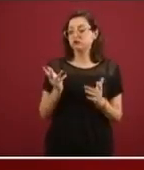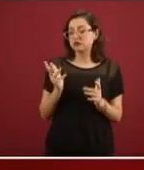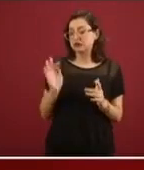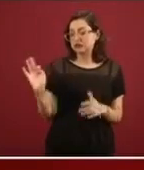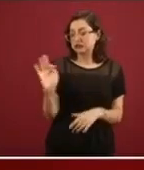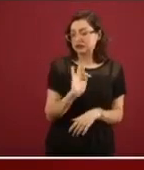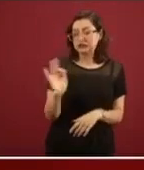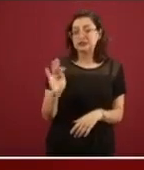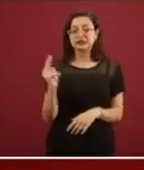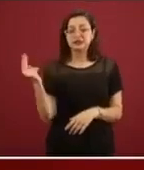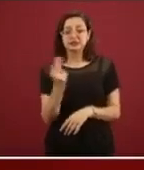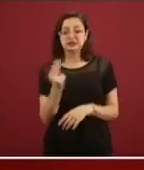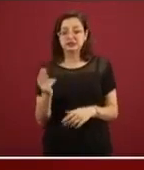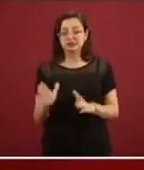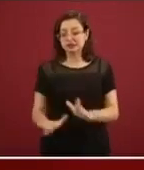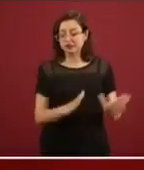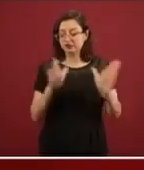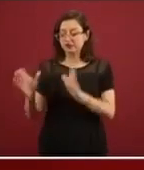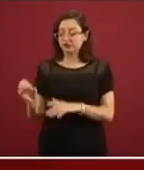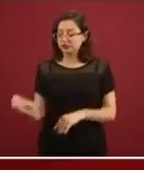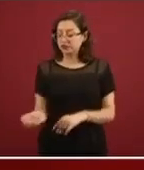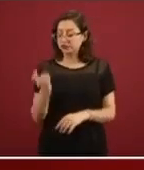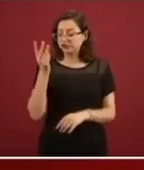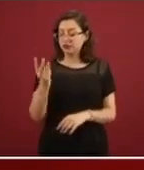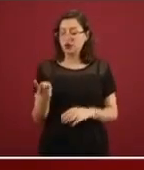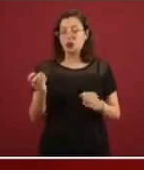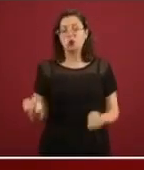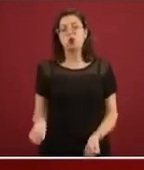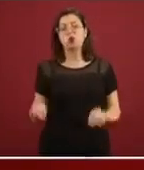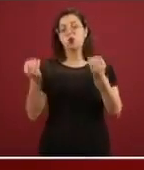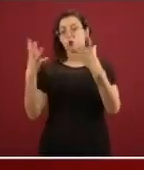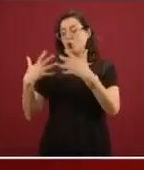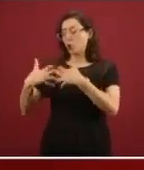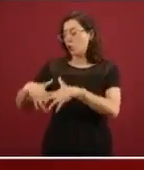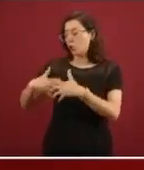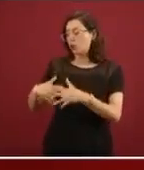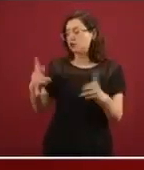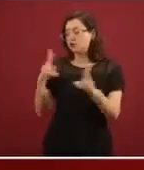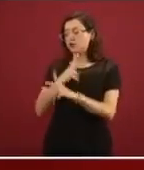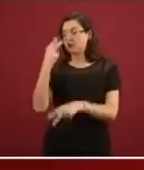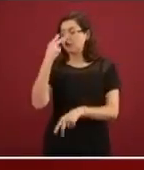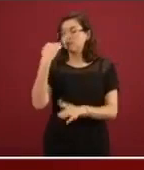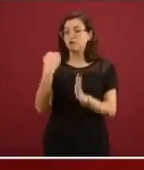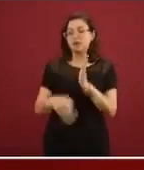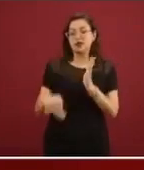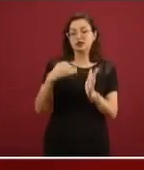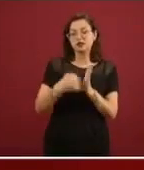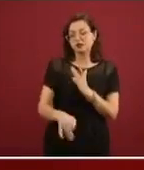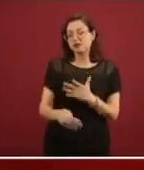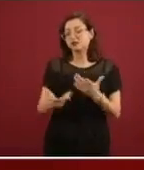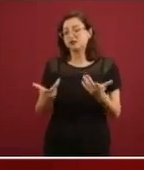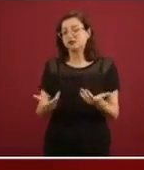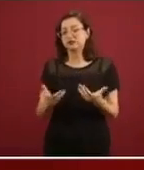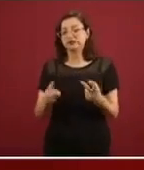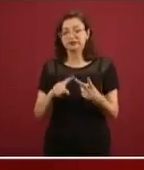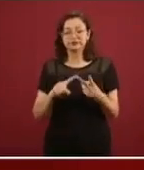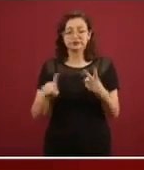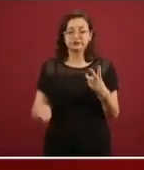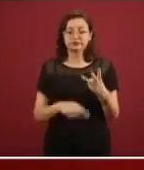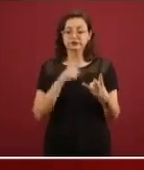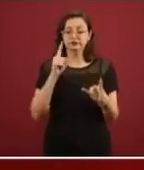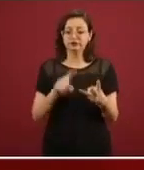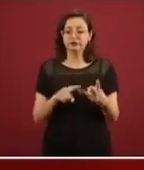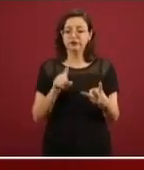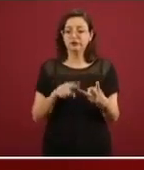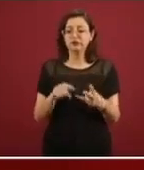se requieran y ya entremos a la fase 3 como comenta usted? Y nada más una precisión, se dio un caso de